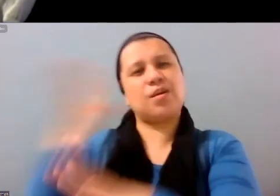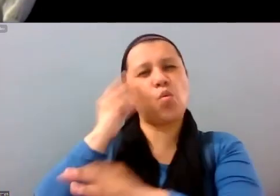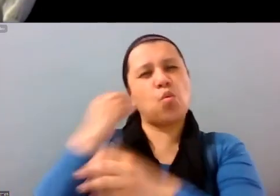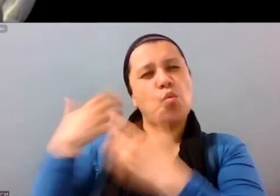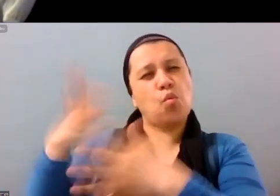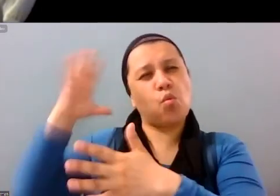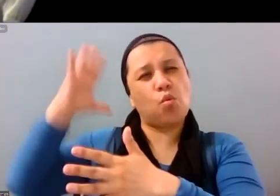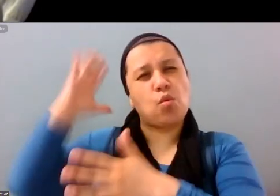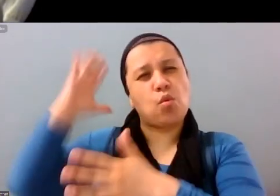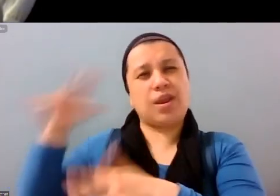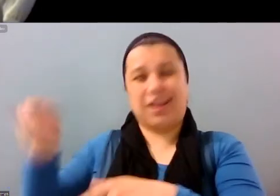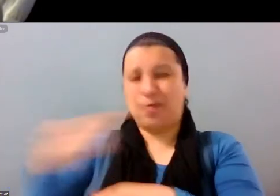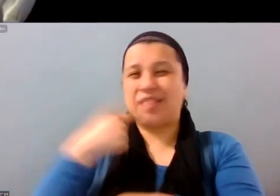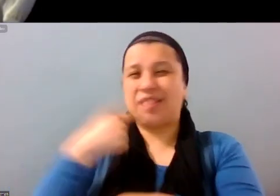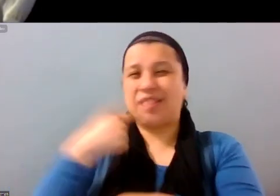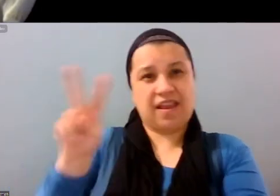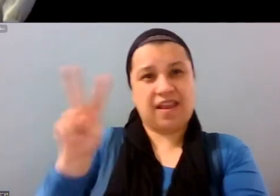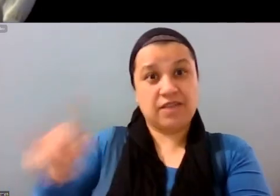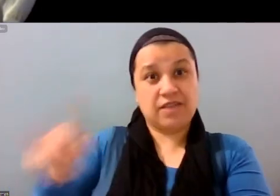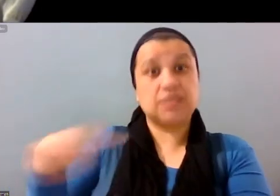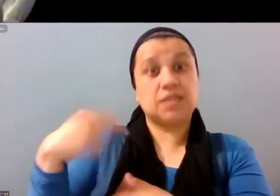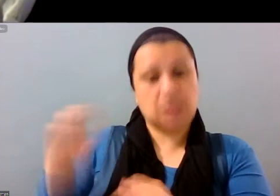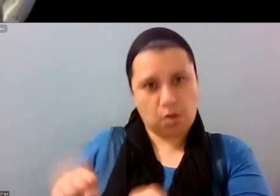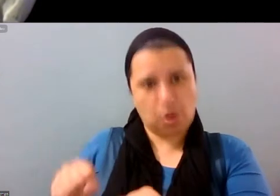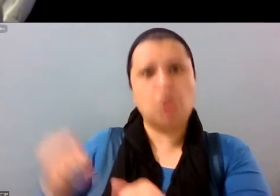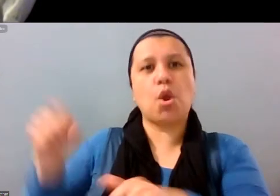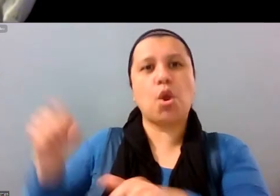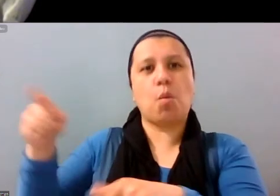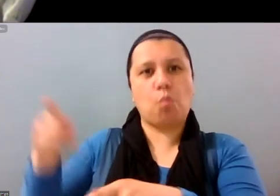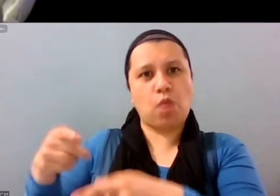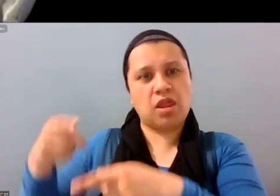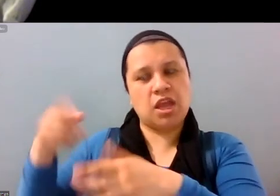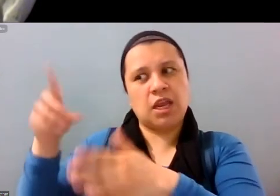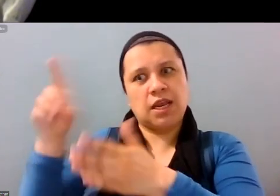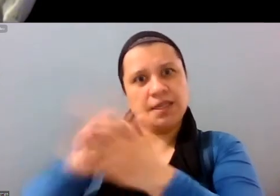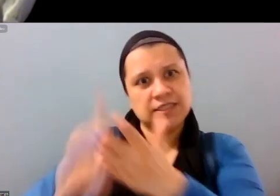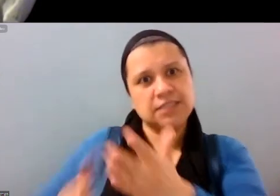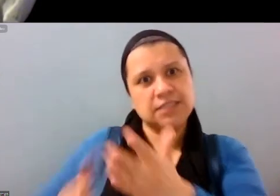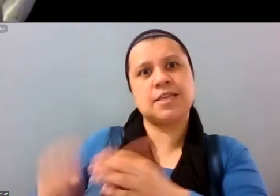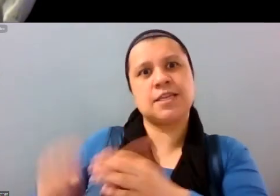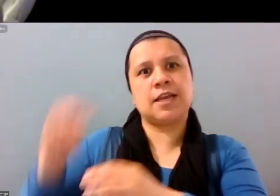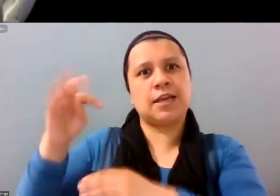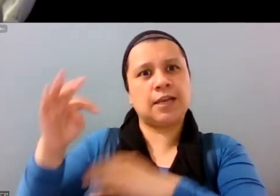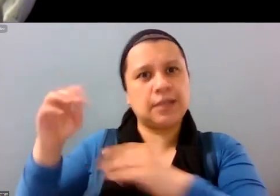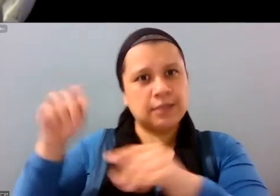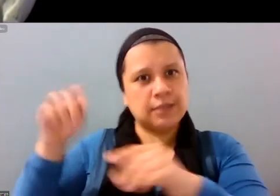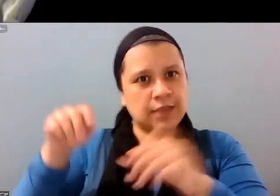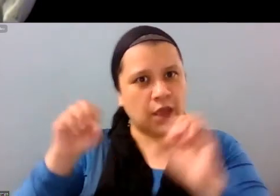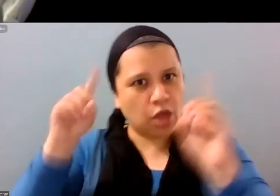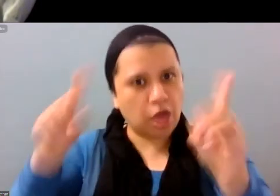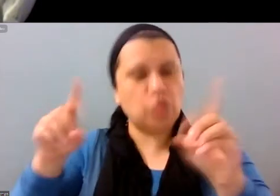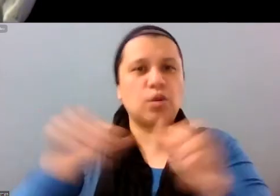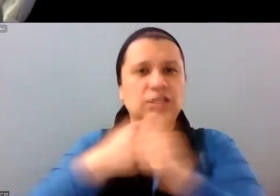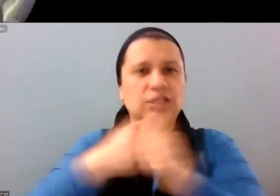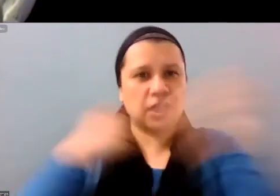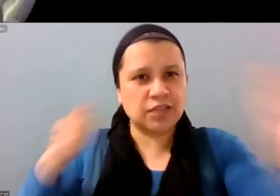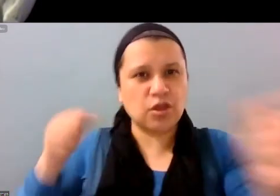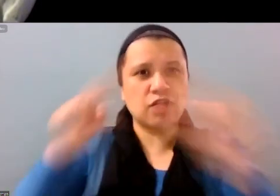inicio tipificar y correctamente temas de educación a distancia educación remota educación virtual